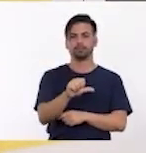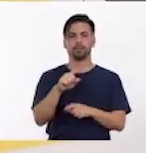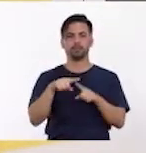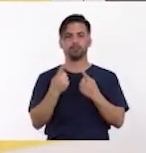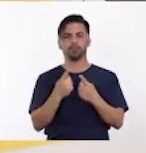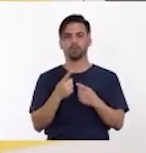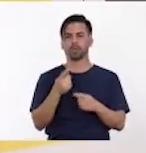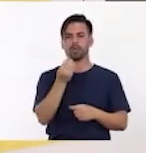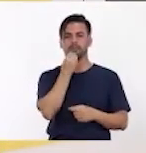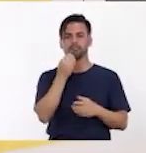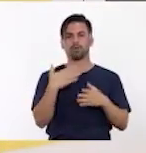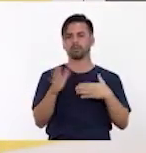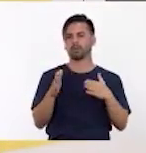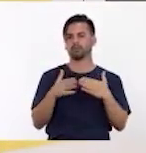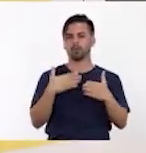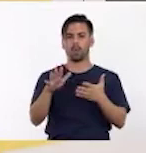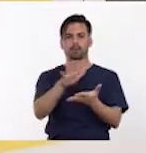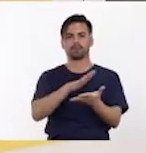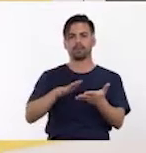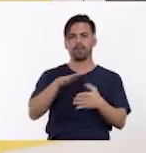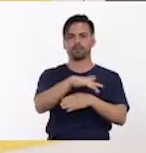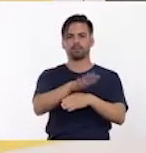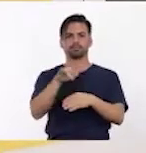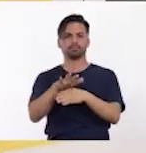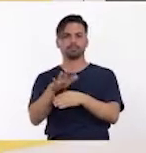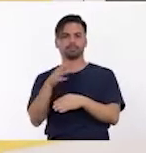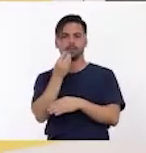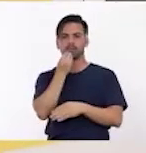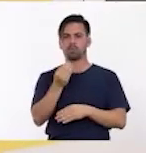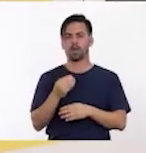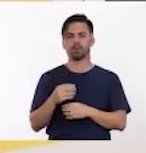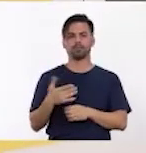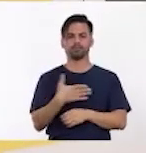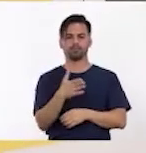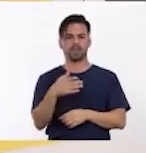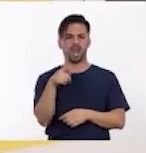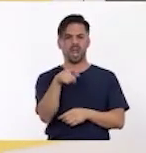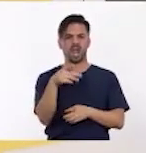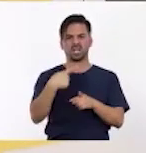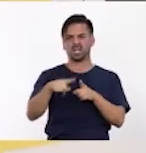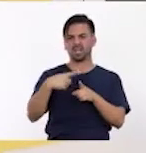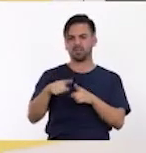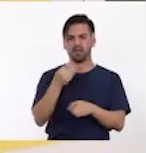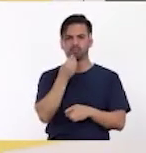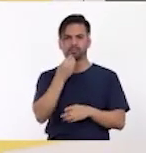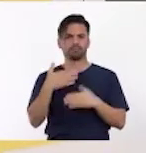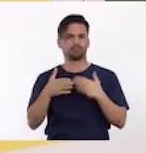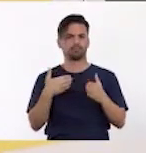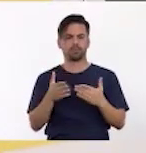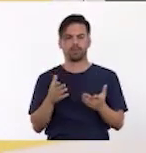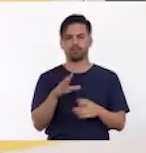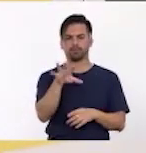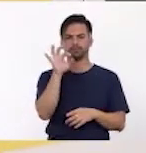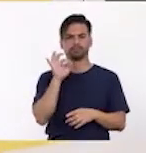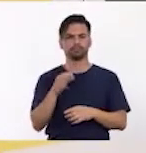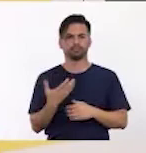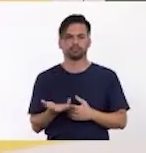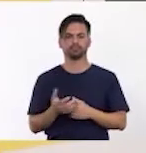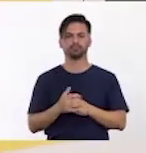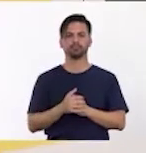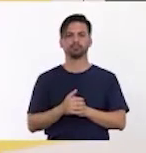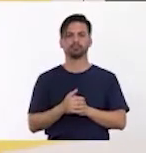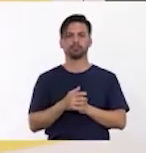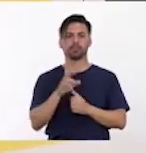y puede haber algunas otras personas que no teniendo conciencia, que no habiendo un control de lo que